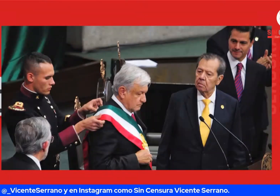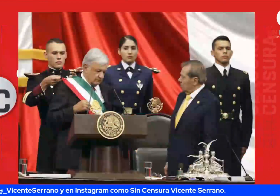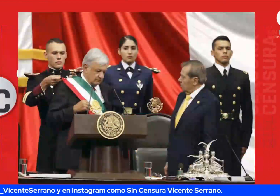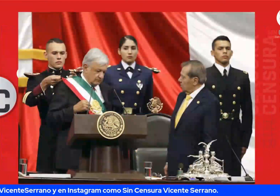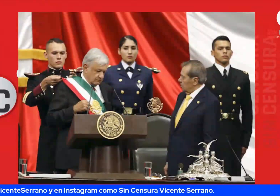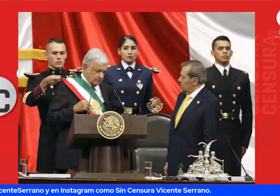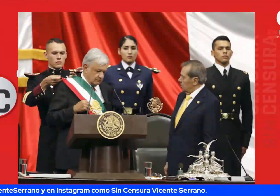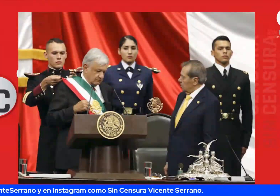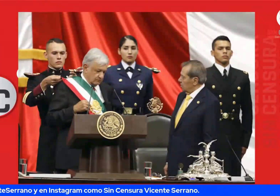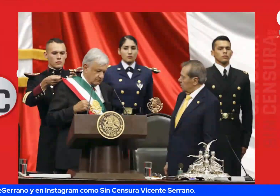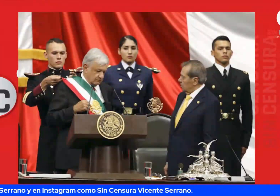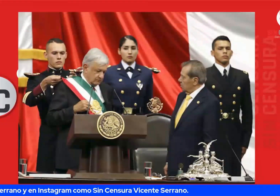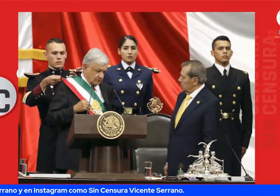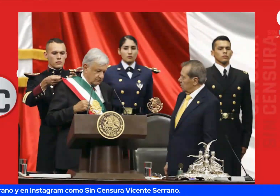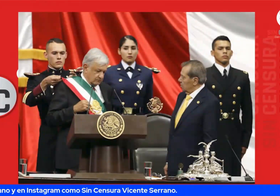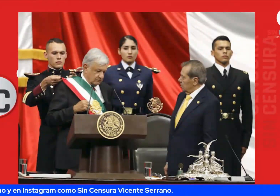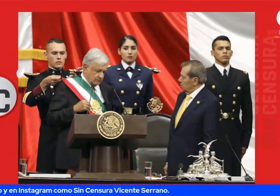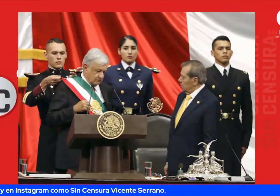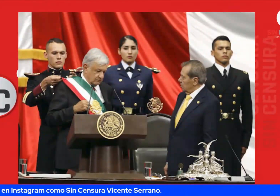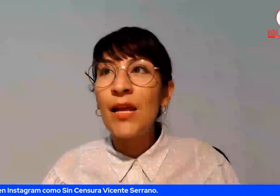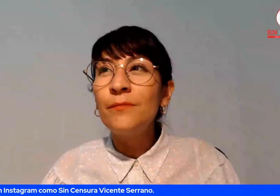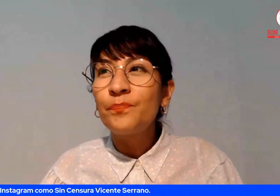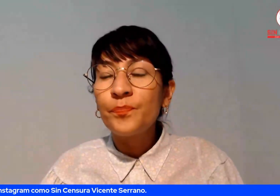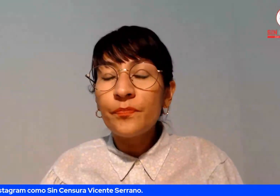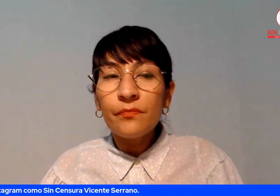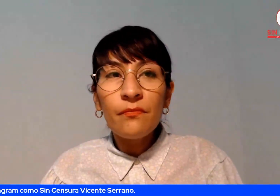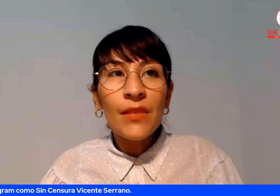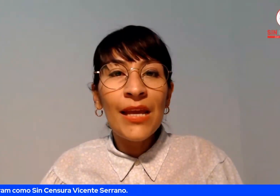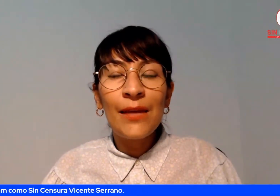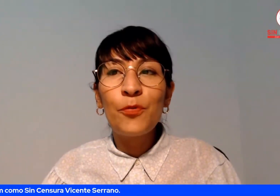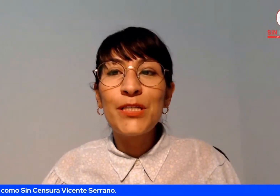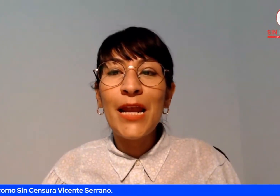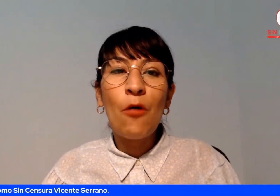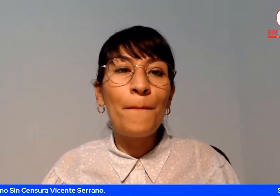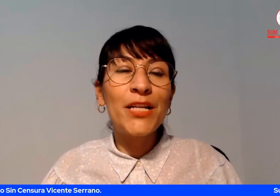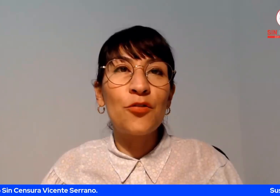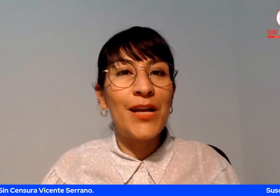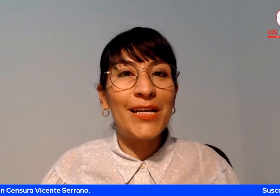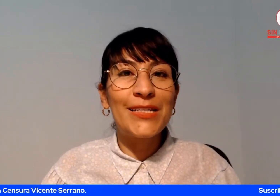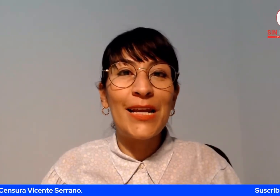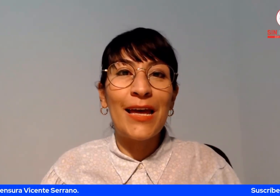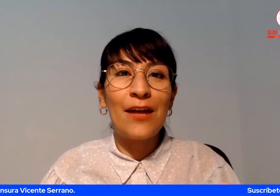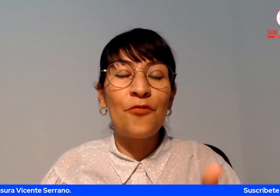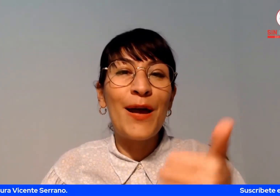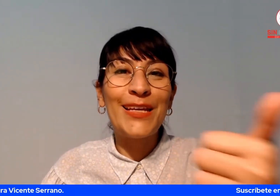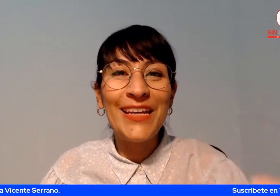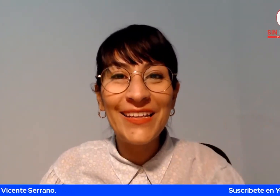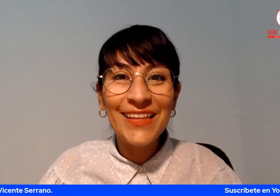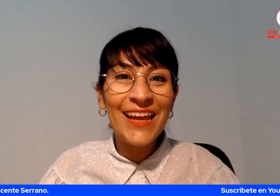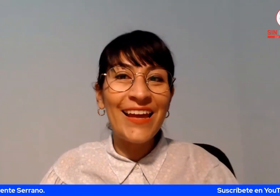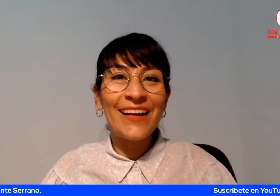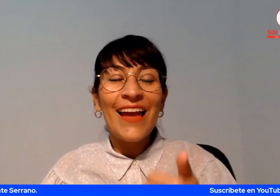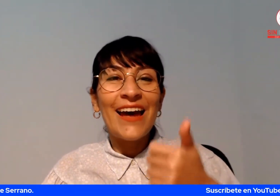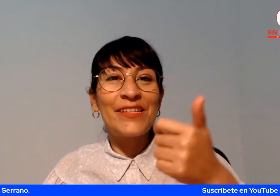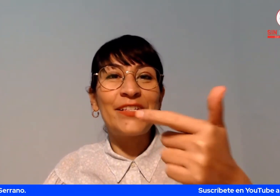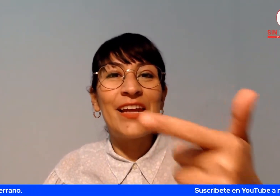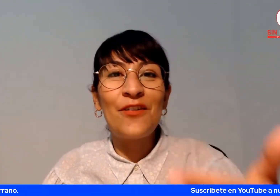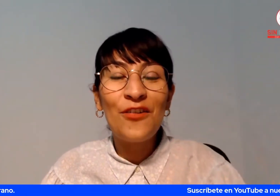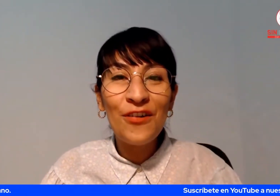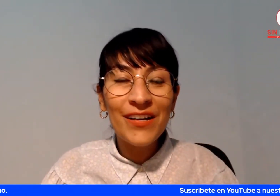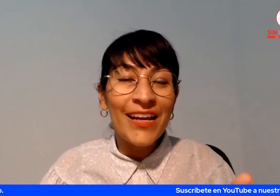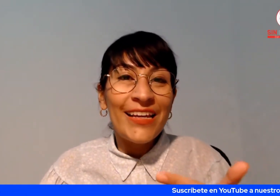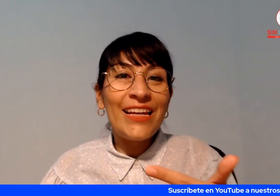Feria Internacional del Libro de Guadalajara que Andrés Manuel pues era un personaje cercano a Hitler,